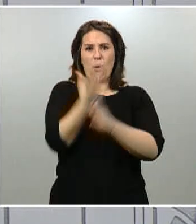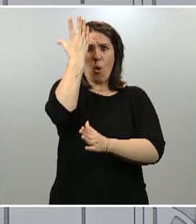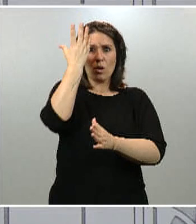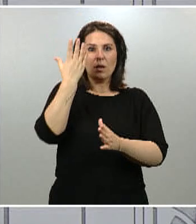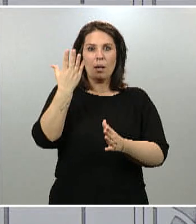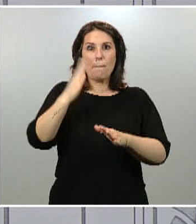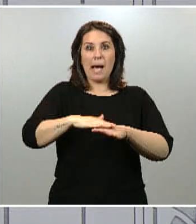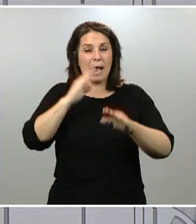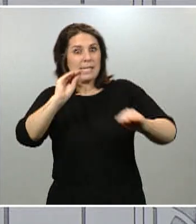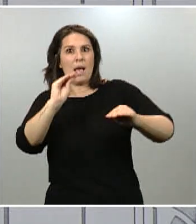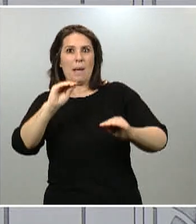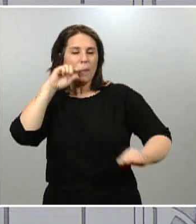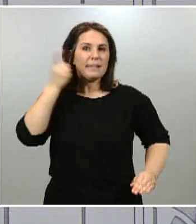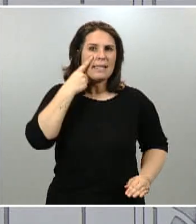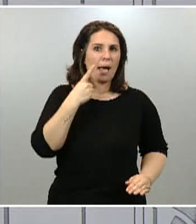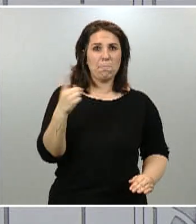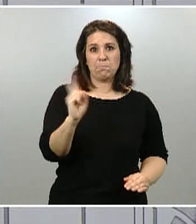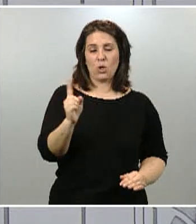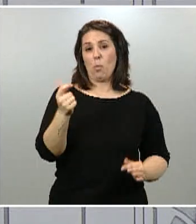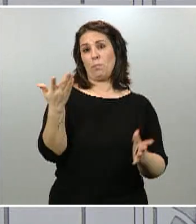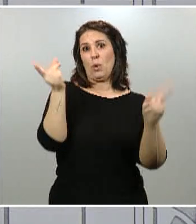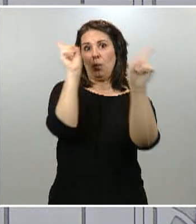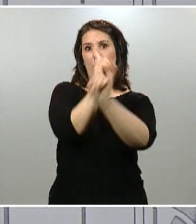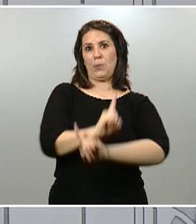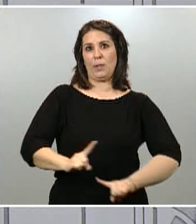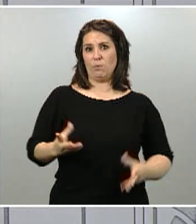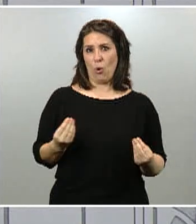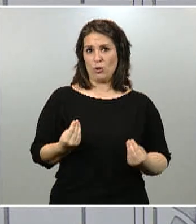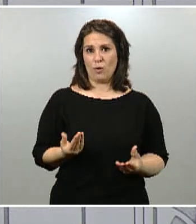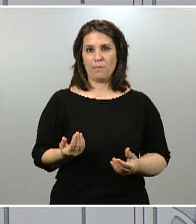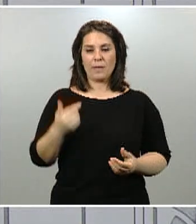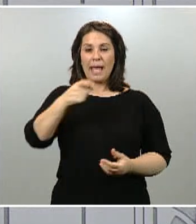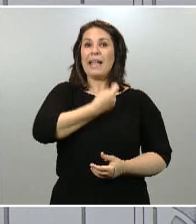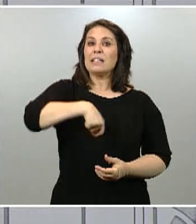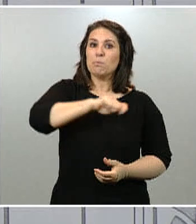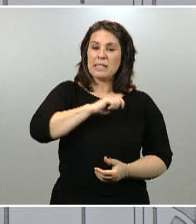transmisión en España por los estudios filogenéticos que se han hecho de los virus